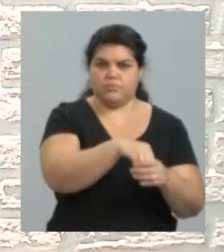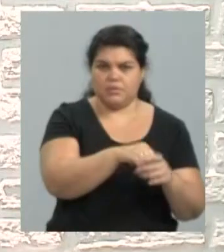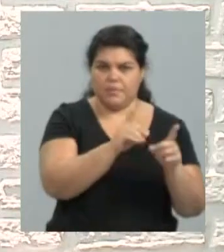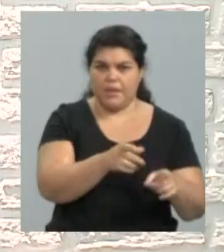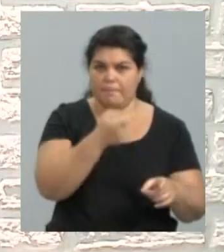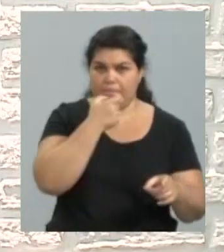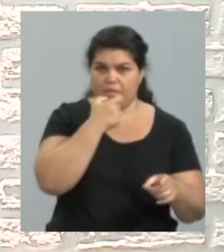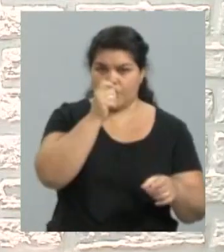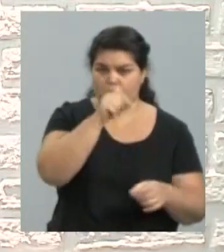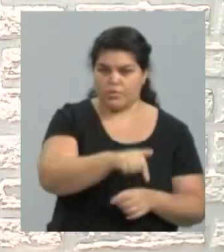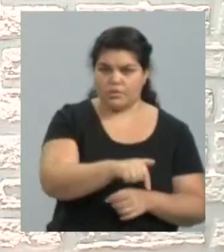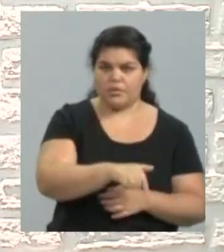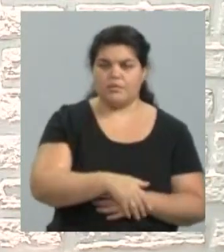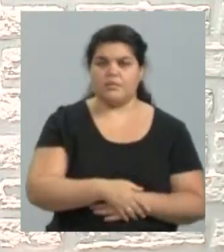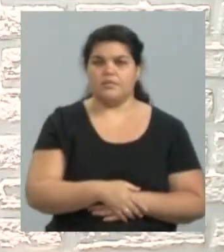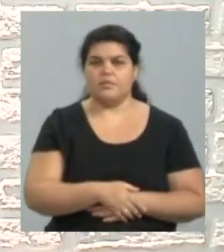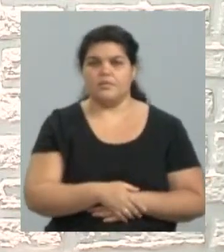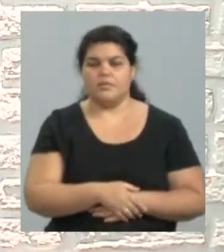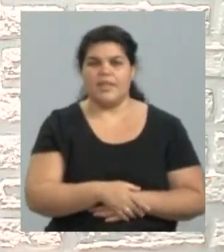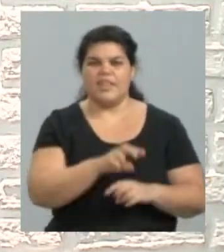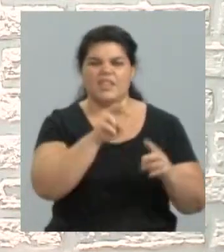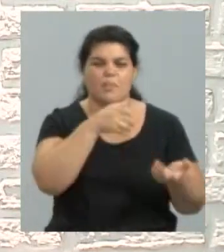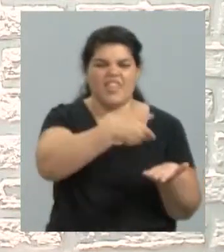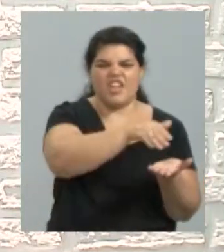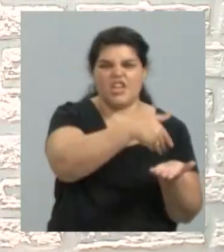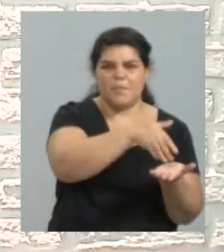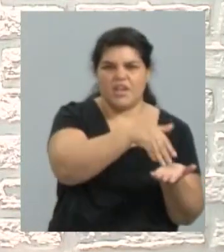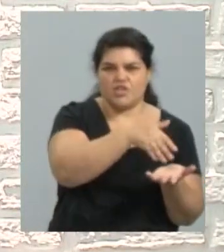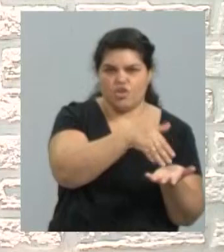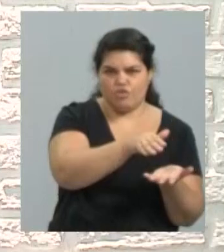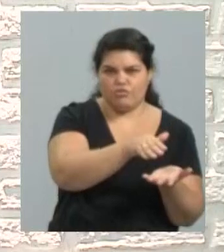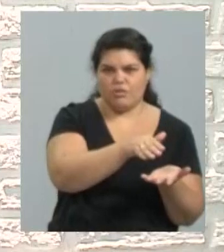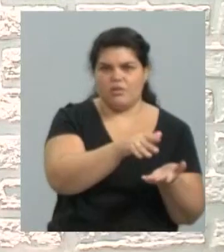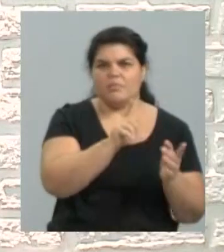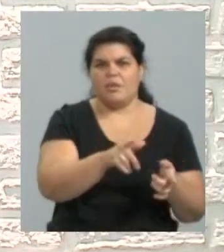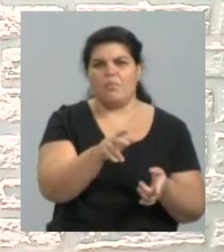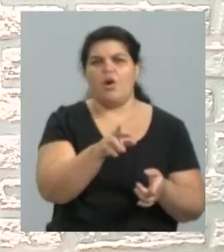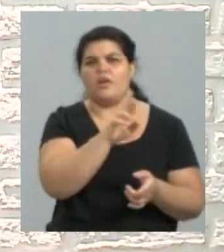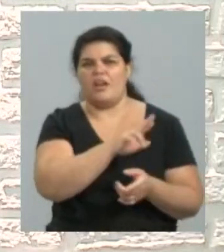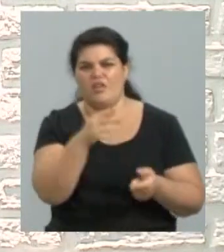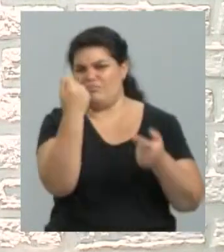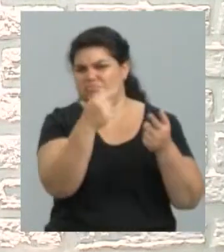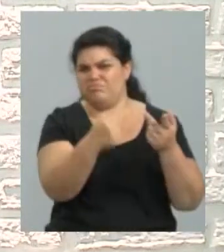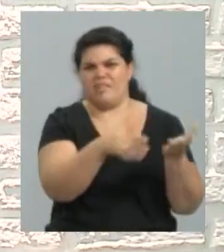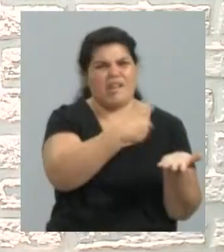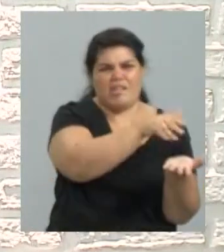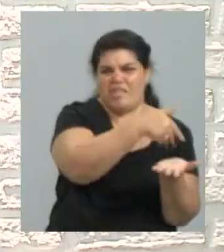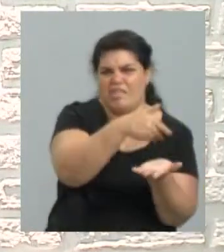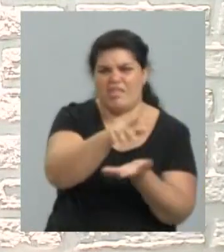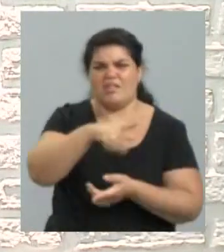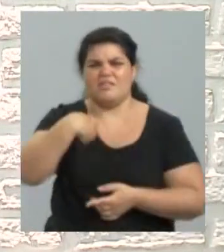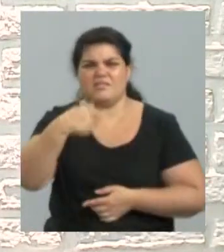de Mendoza respecto al tema de la discriminación, la xenofobia y el racismo. ¿Se siguen recibiendo denuncias